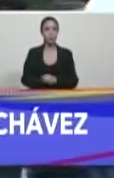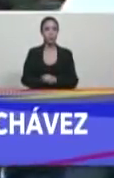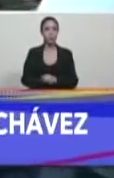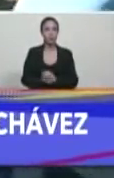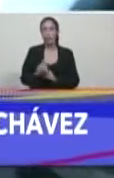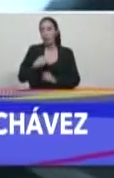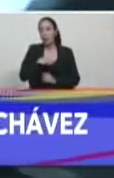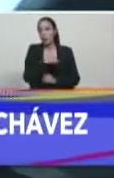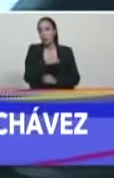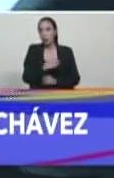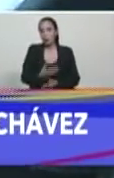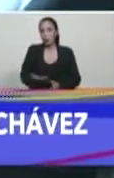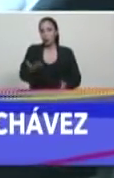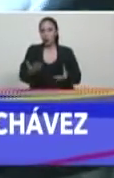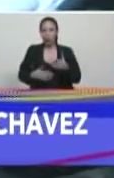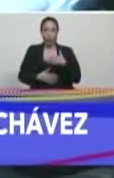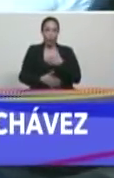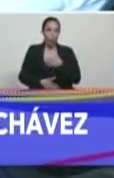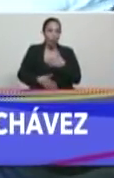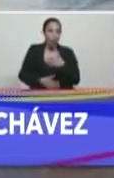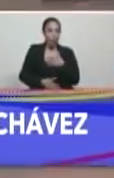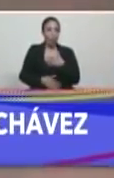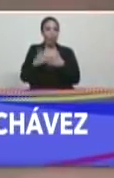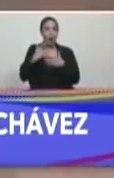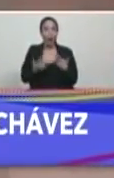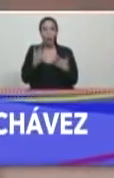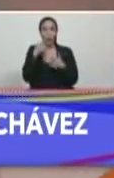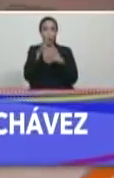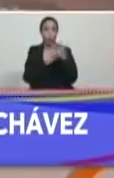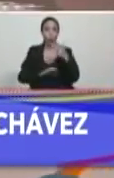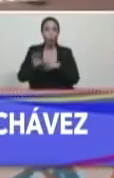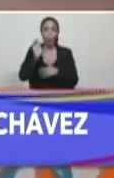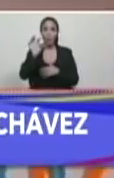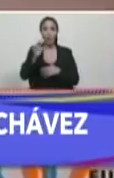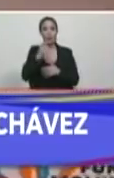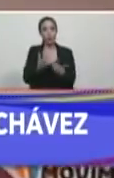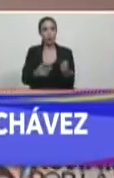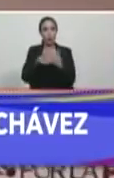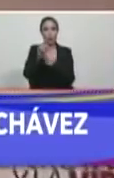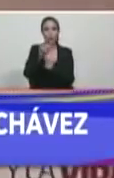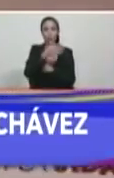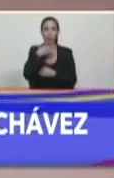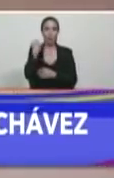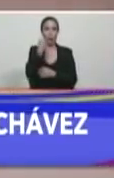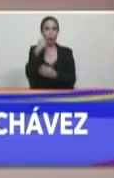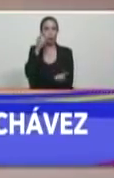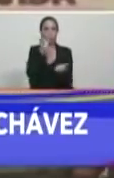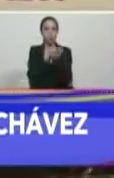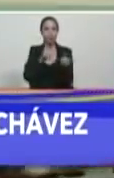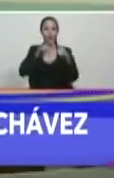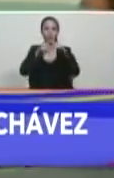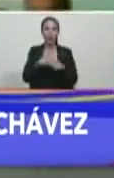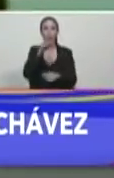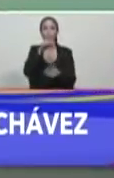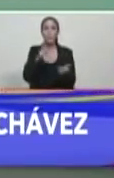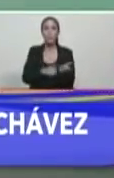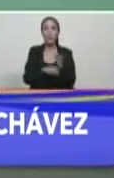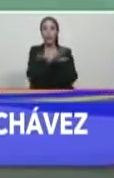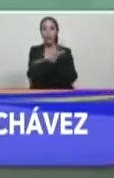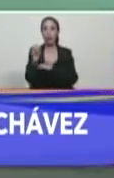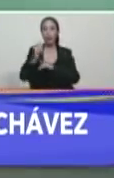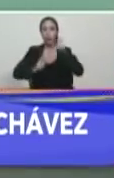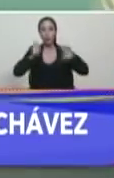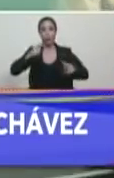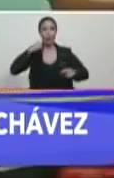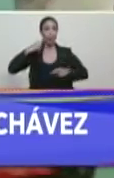satisfacción, puesto que es la segunda gran base a nivel del Estado, y atenderemos un aproximado de 1.500 personas